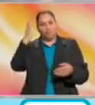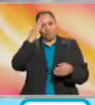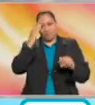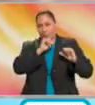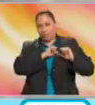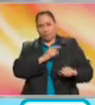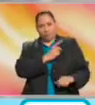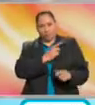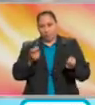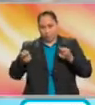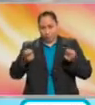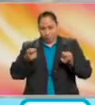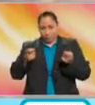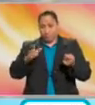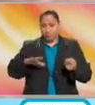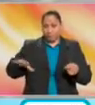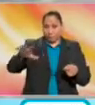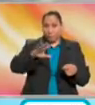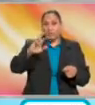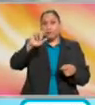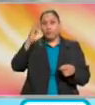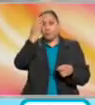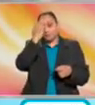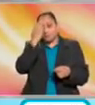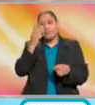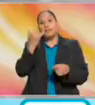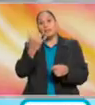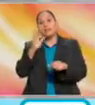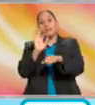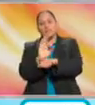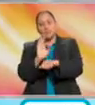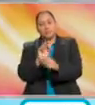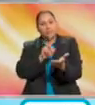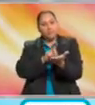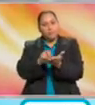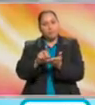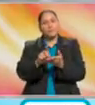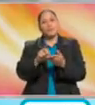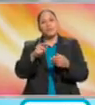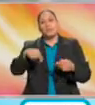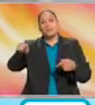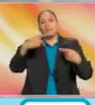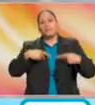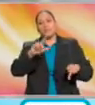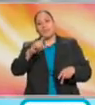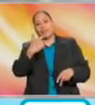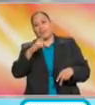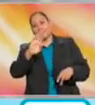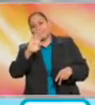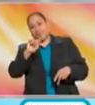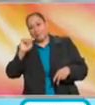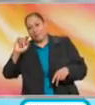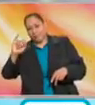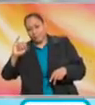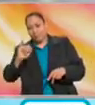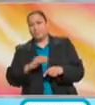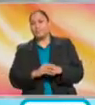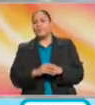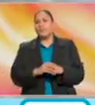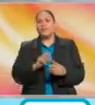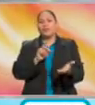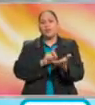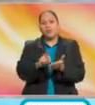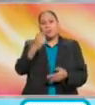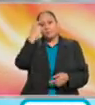reconocer y proteger los derechos de las personas de la comunidad. Claro, está bien, pero estos derechos para